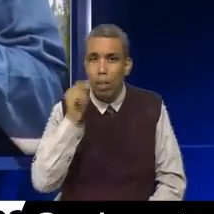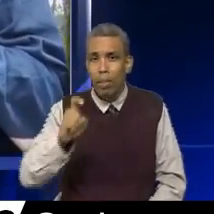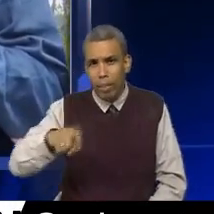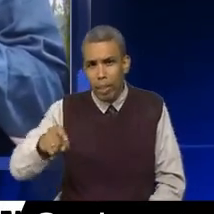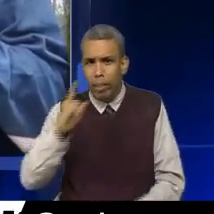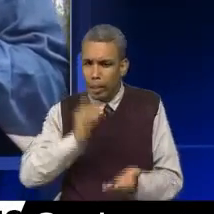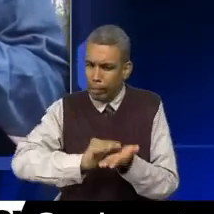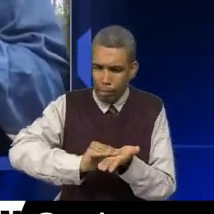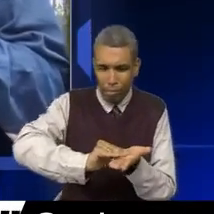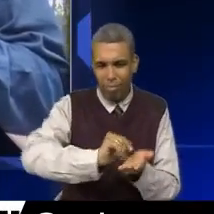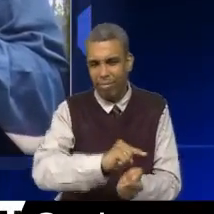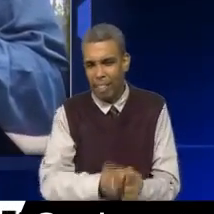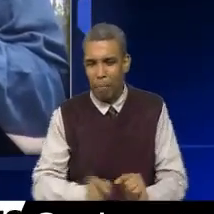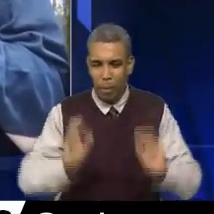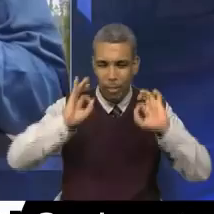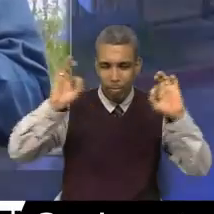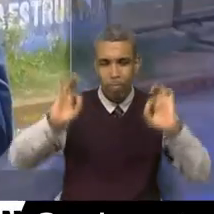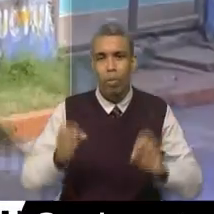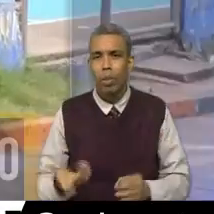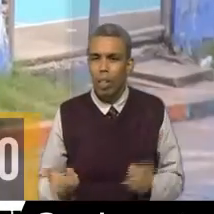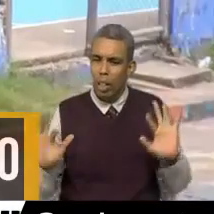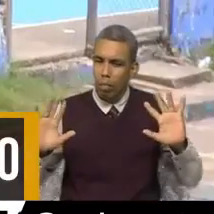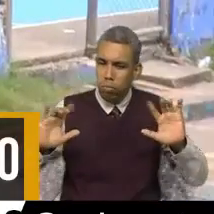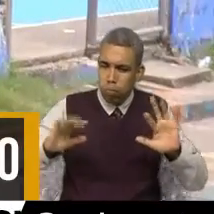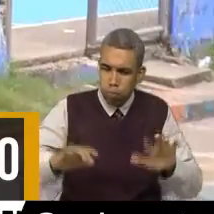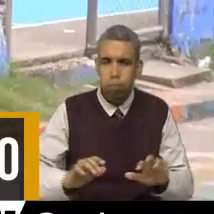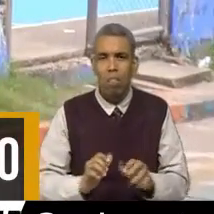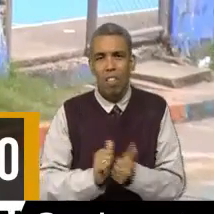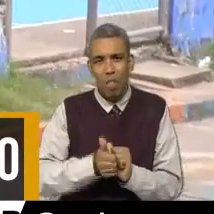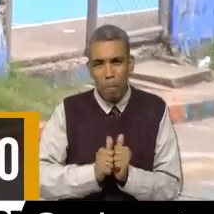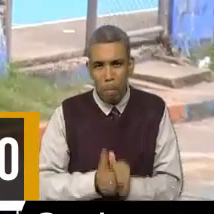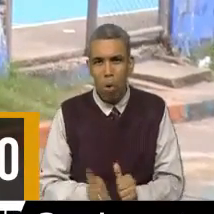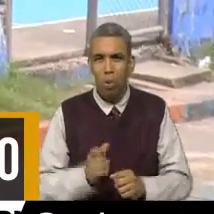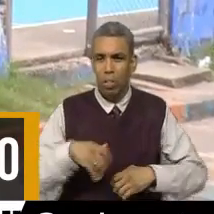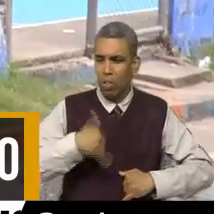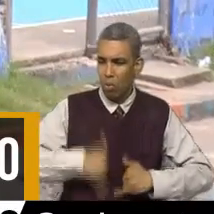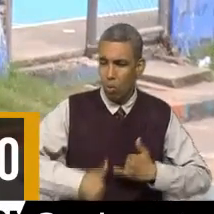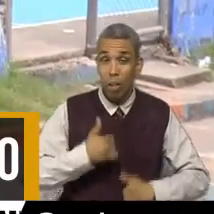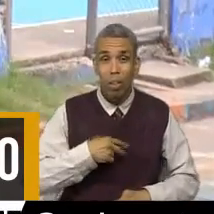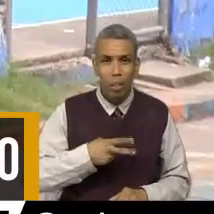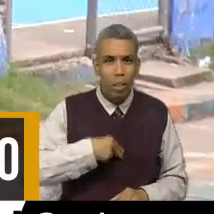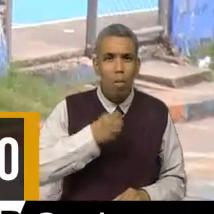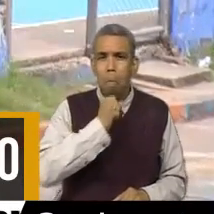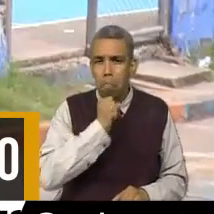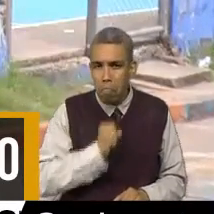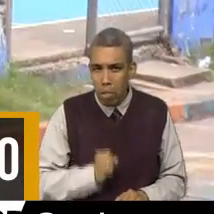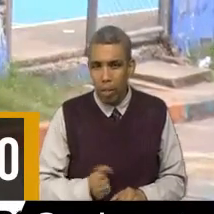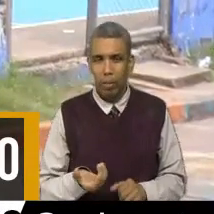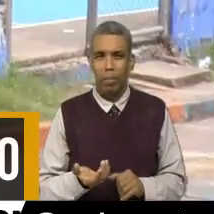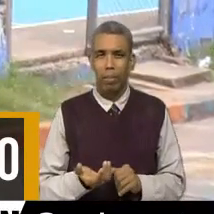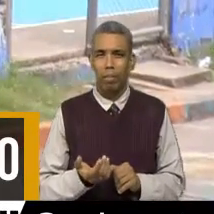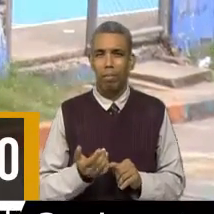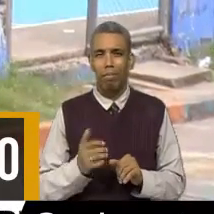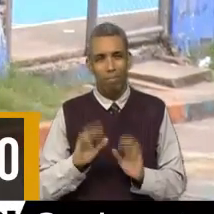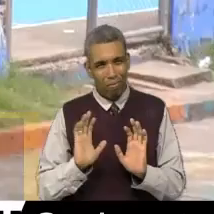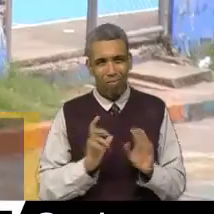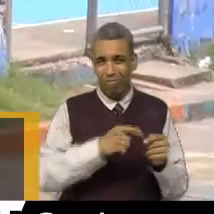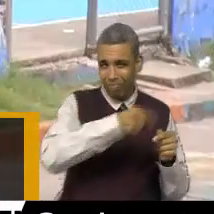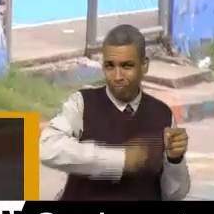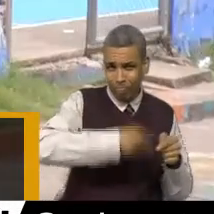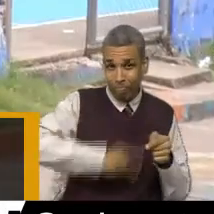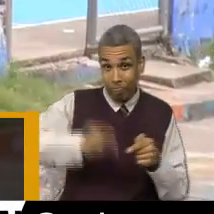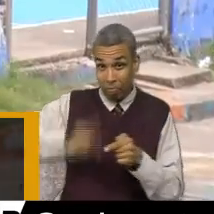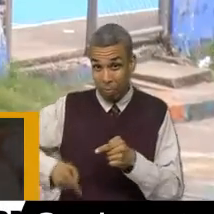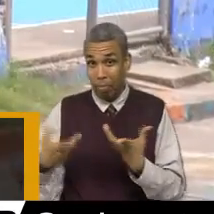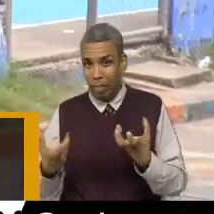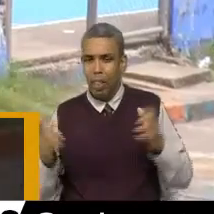su polideportiva, la comunidad que viene a hacer uso de ella, los ancianos, los adultos, adultos mayores, los jóvenes y los